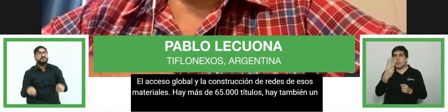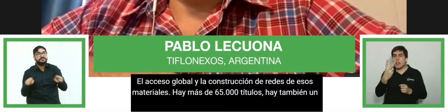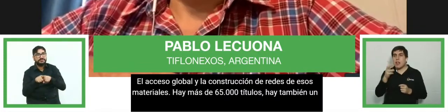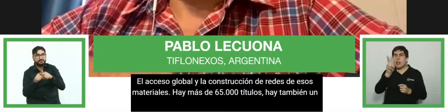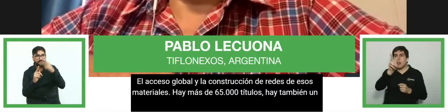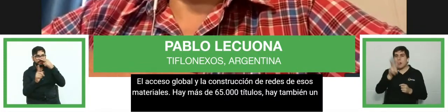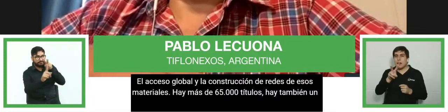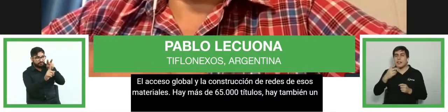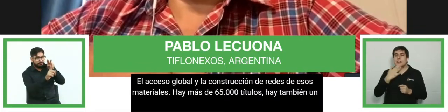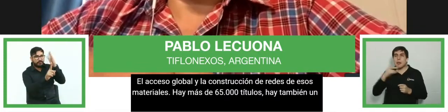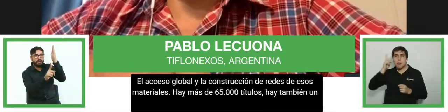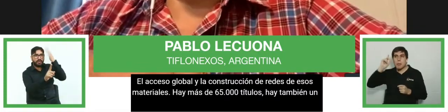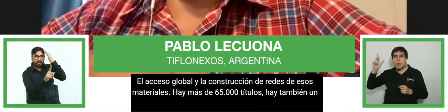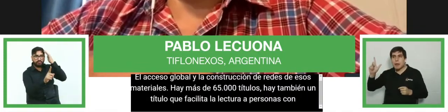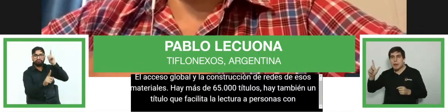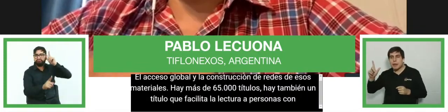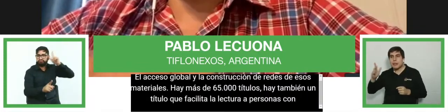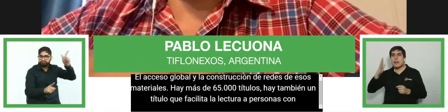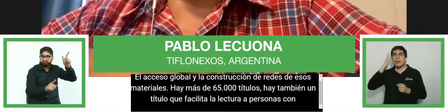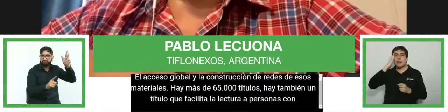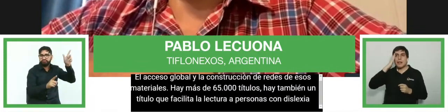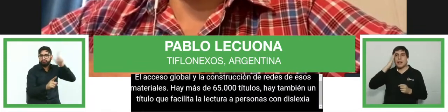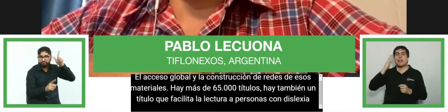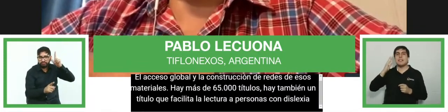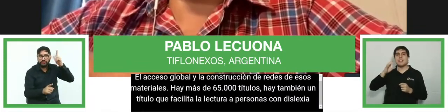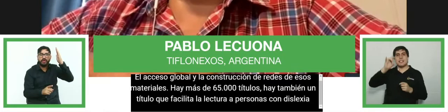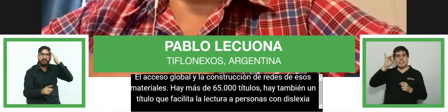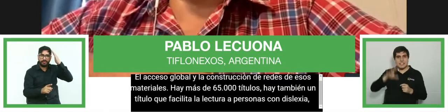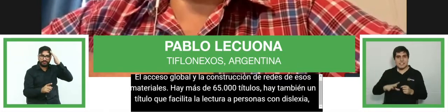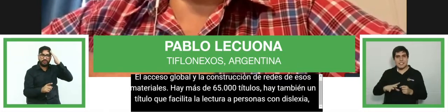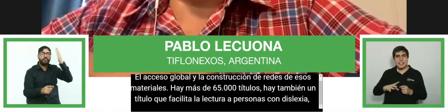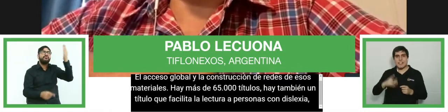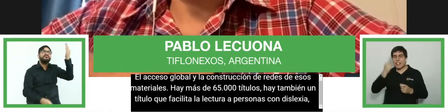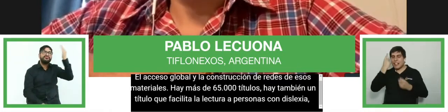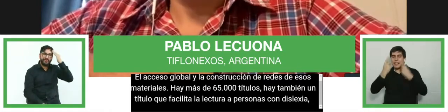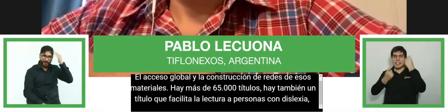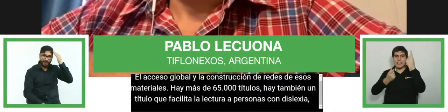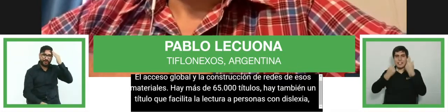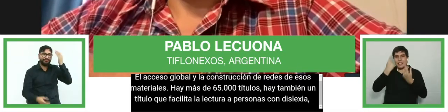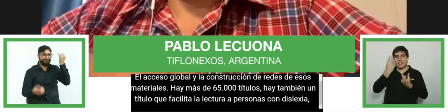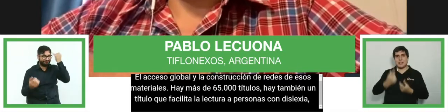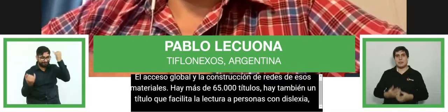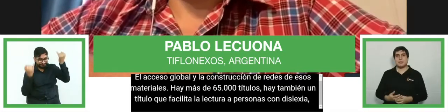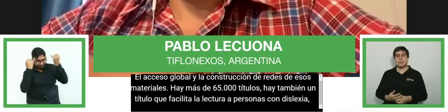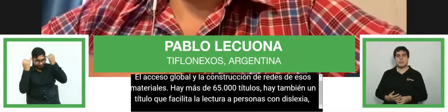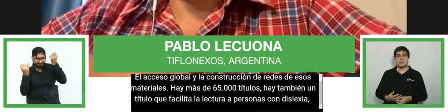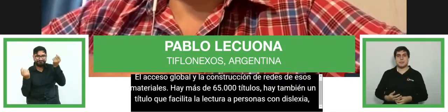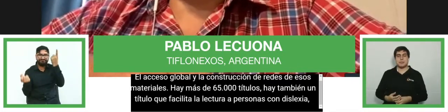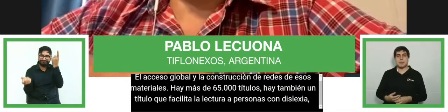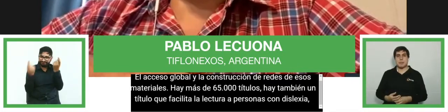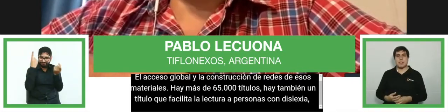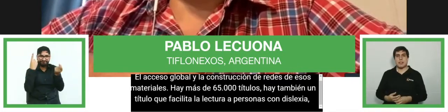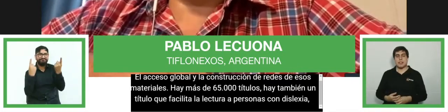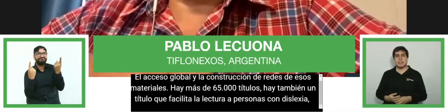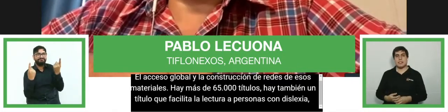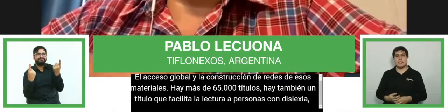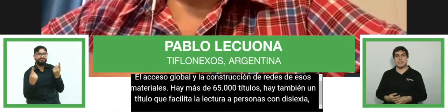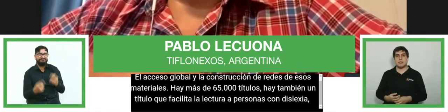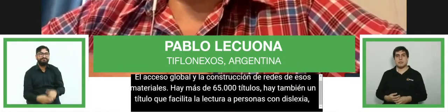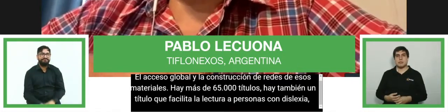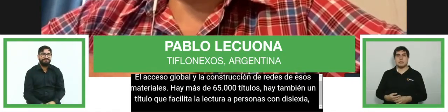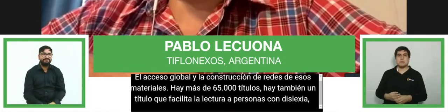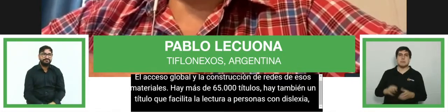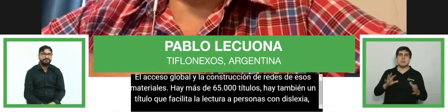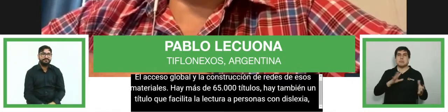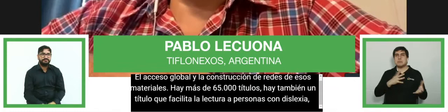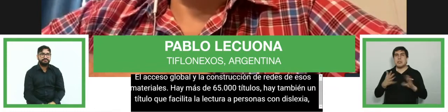mediante una voz sintética, y eso facilita su comprensión. Desde ya hace algo